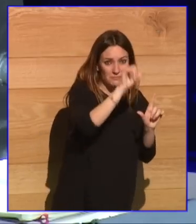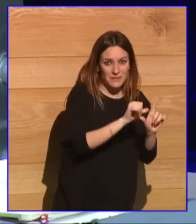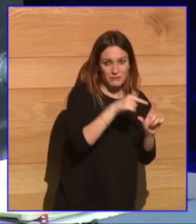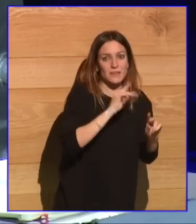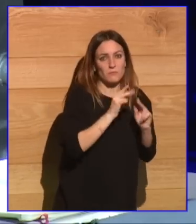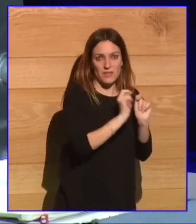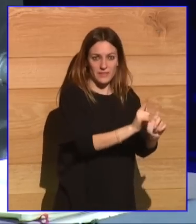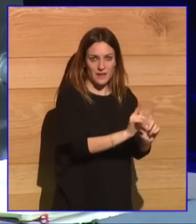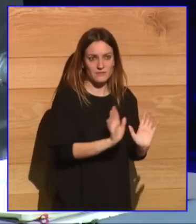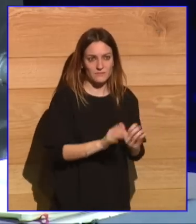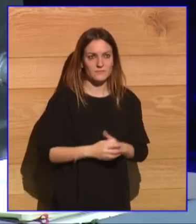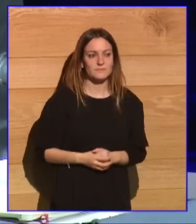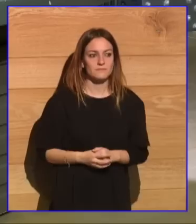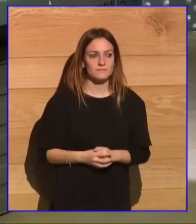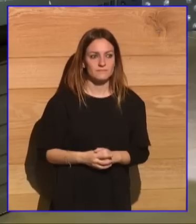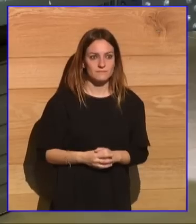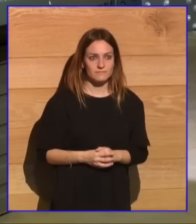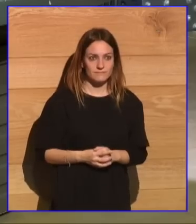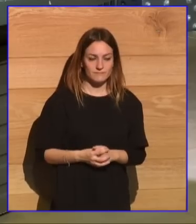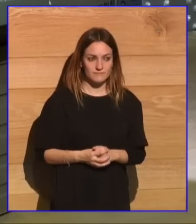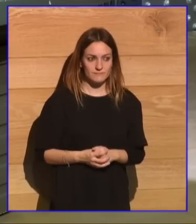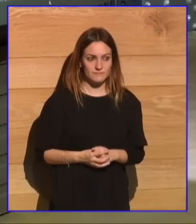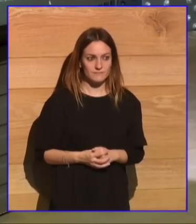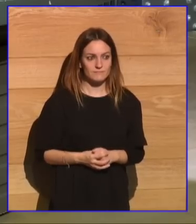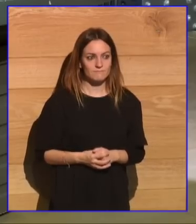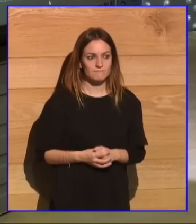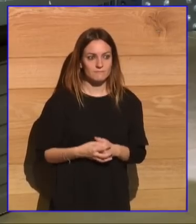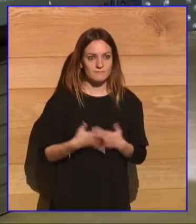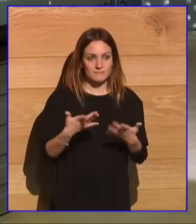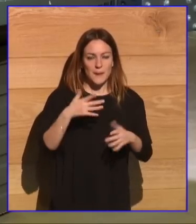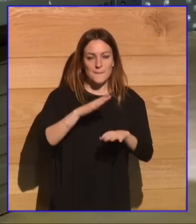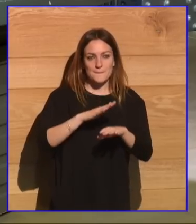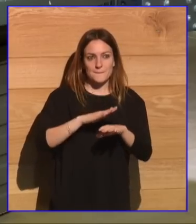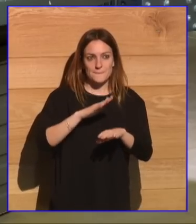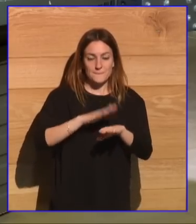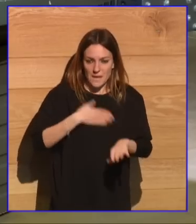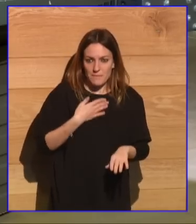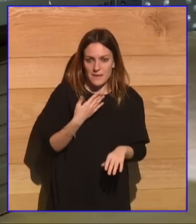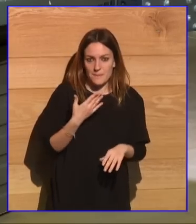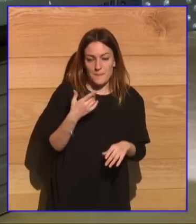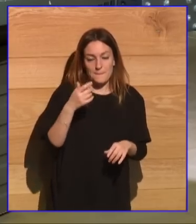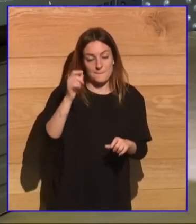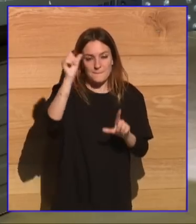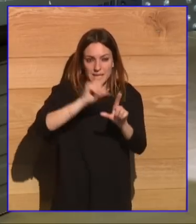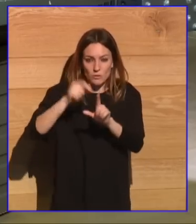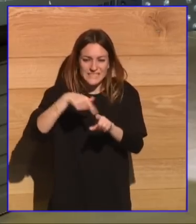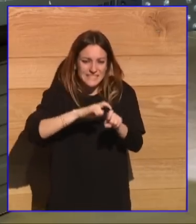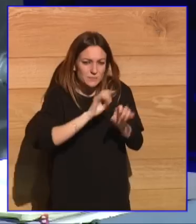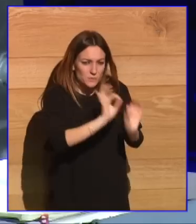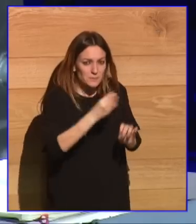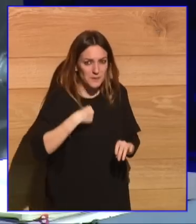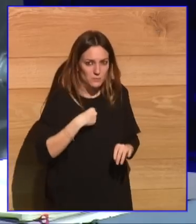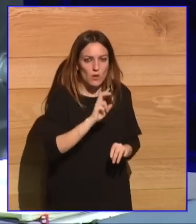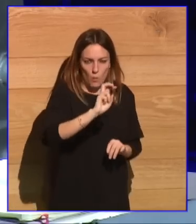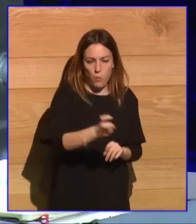O de, Yo o tengo de un- oculto también. Si Eso no lo ha es. visto. Así que me ha sorprendido Para mí hay muchas películas de culto. ese puesto. O sea, si me hubieran dicho que está